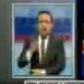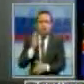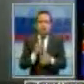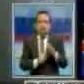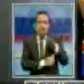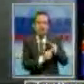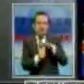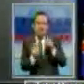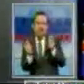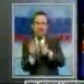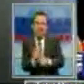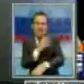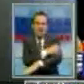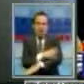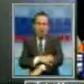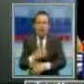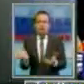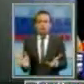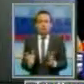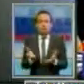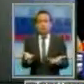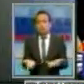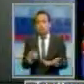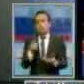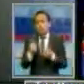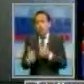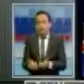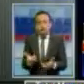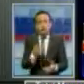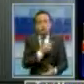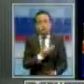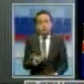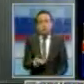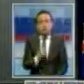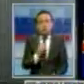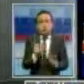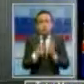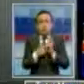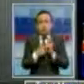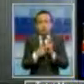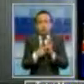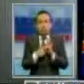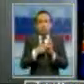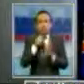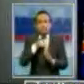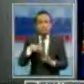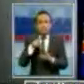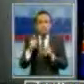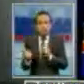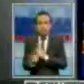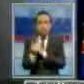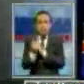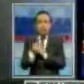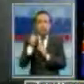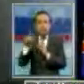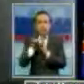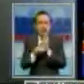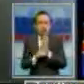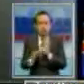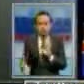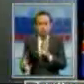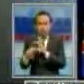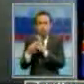el Bueno, pero está bien, pero todos hemos encontrado puntos, hemos logrado puntos de encuentro y si hay un programa que nos